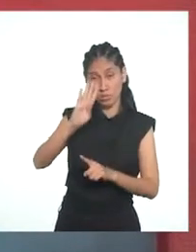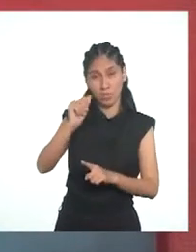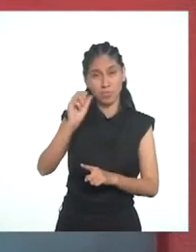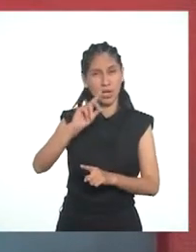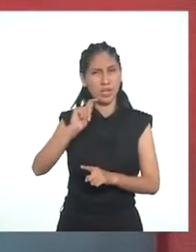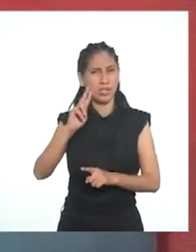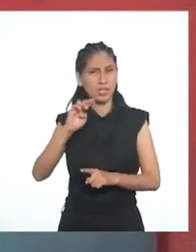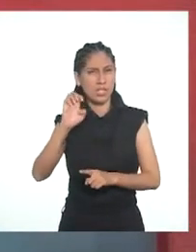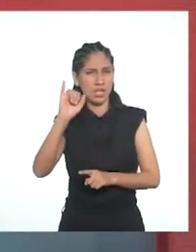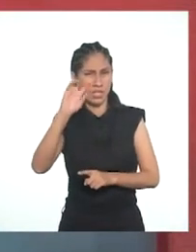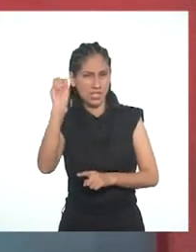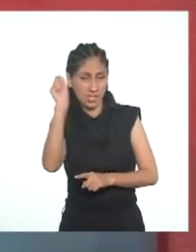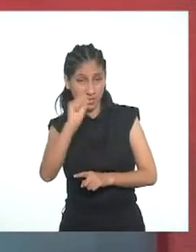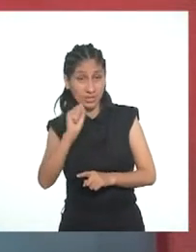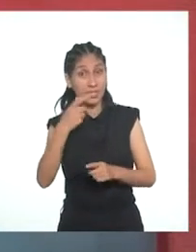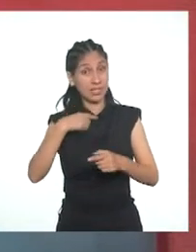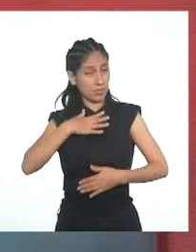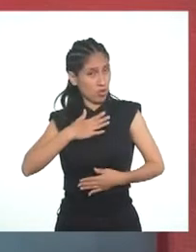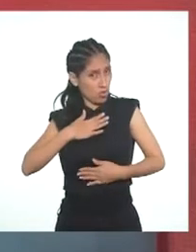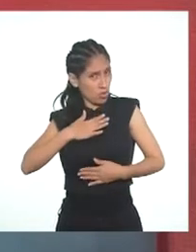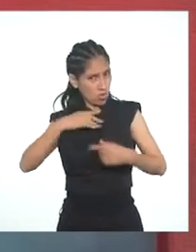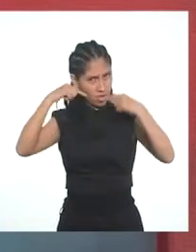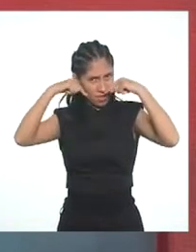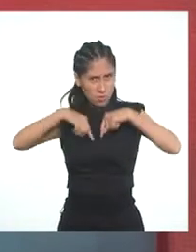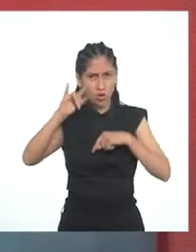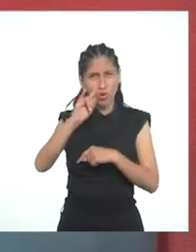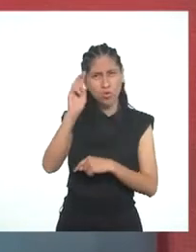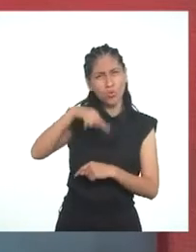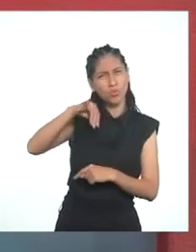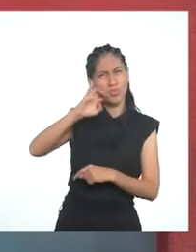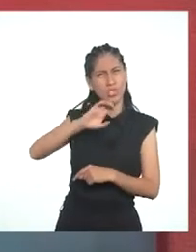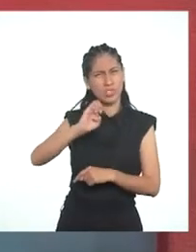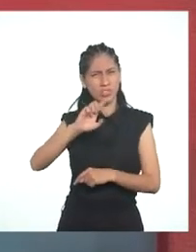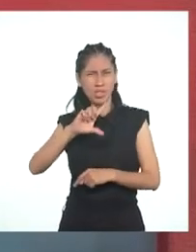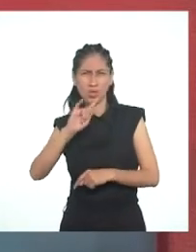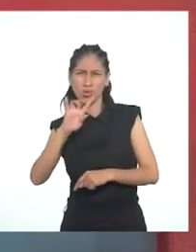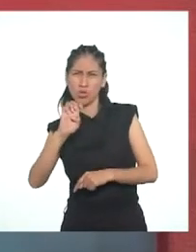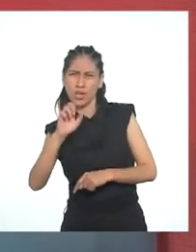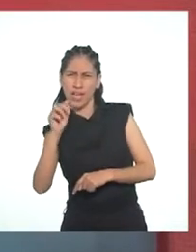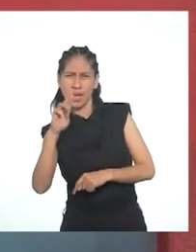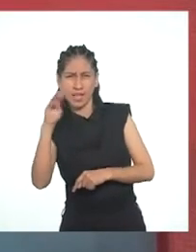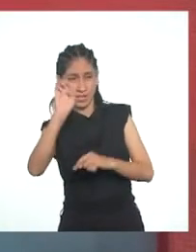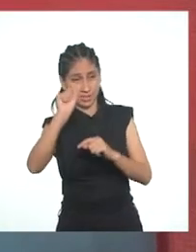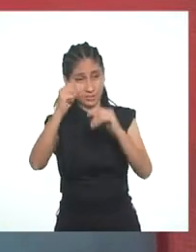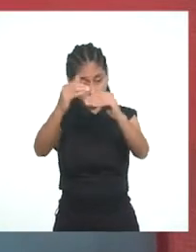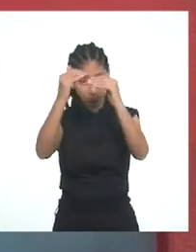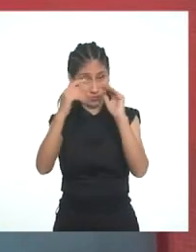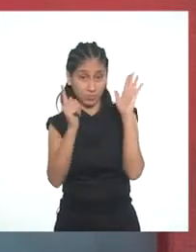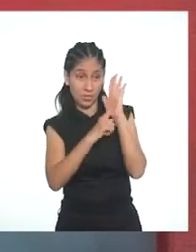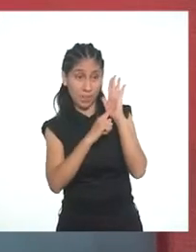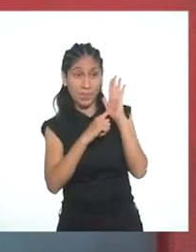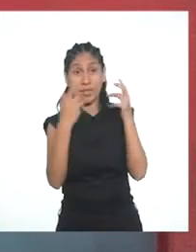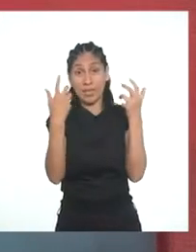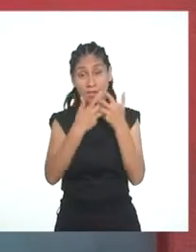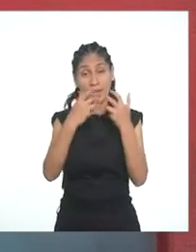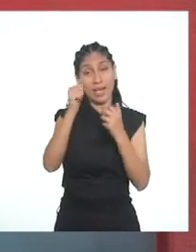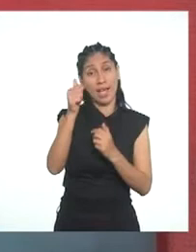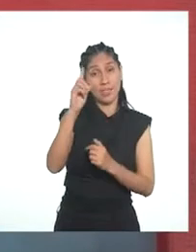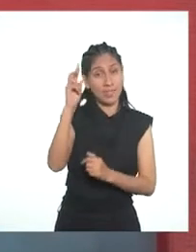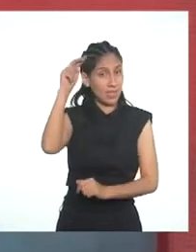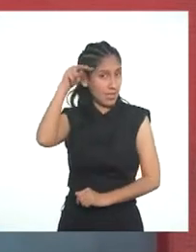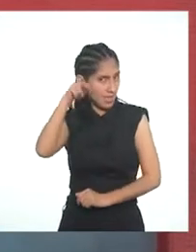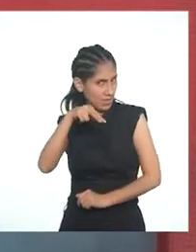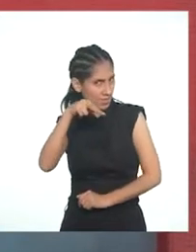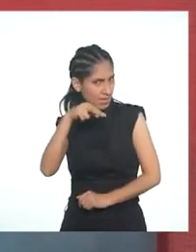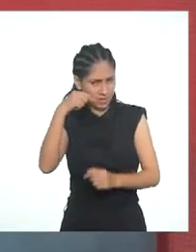eubacterias. Son organismos unicelulares y no tienen núcleo. Poseen información genética, que es el ácido desoxirribonucleico,